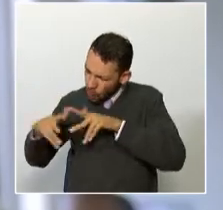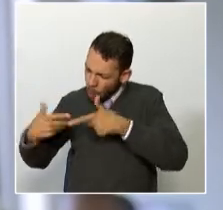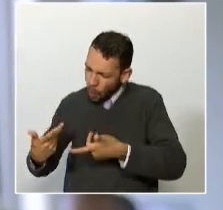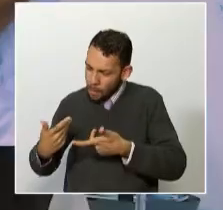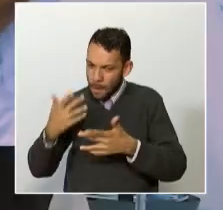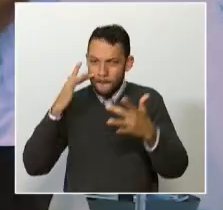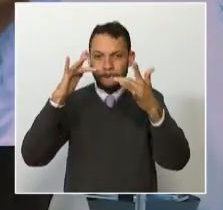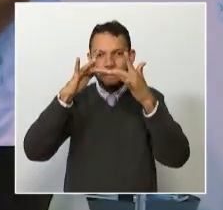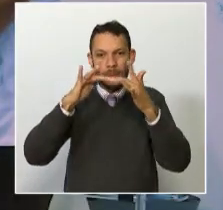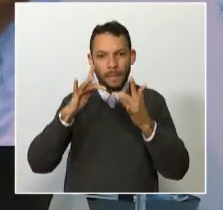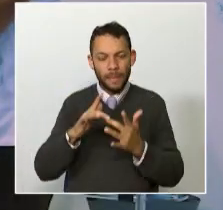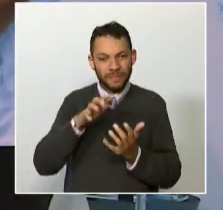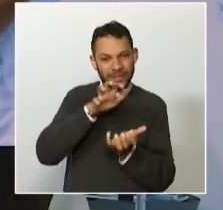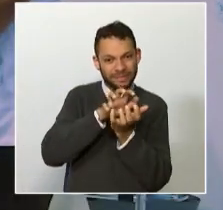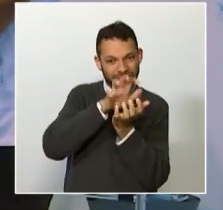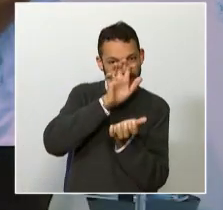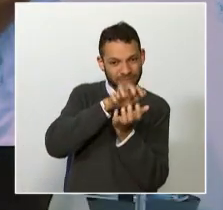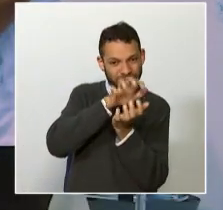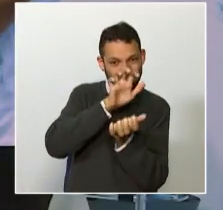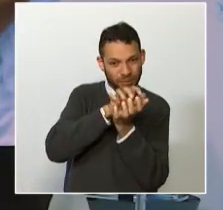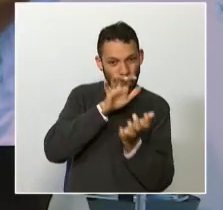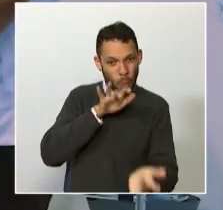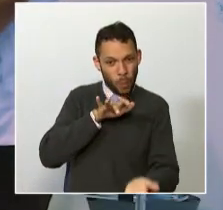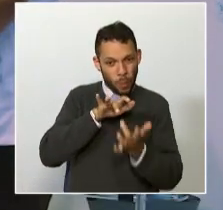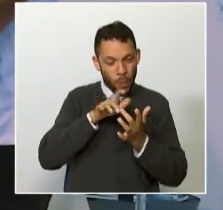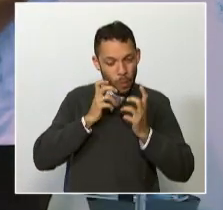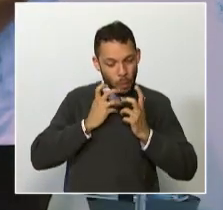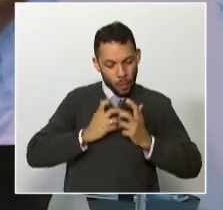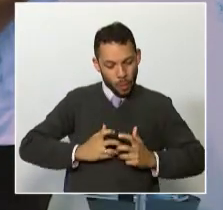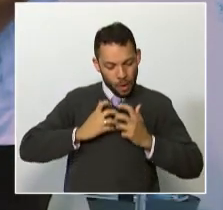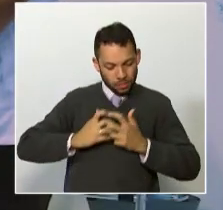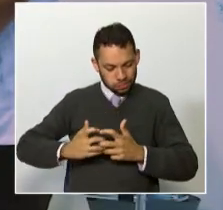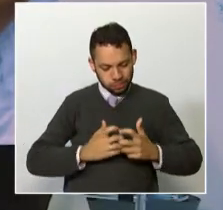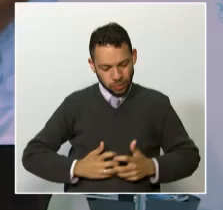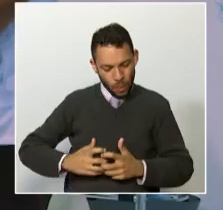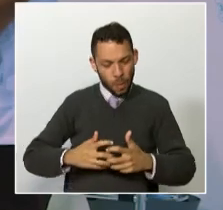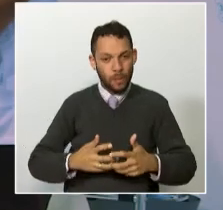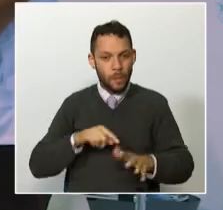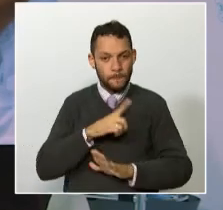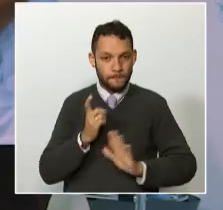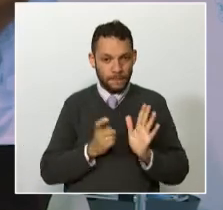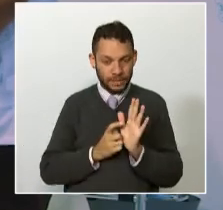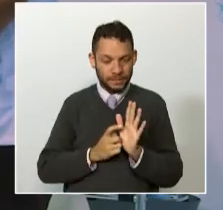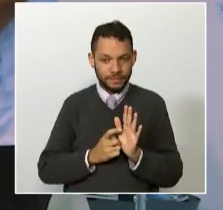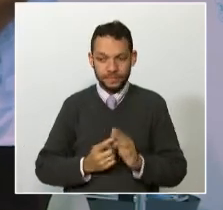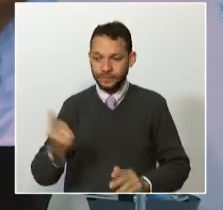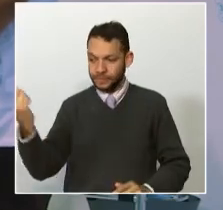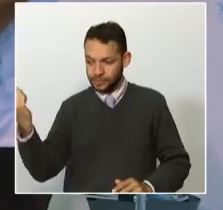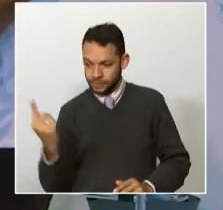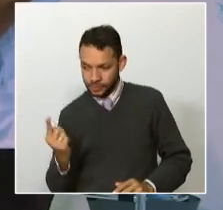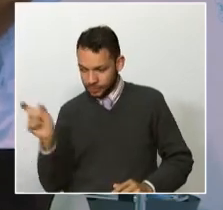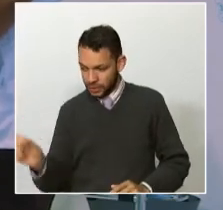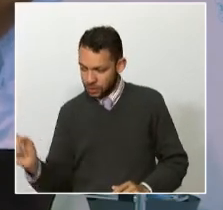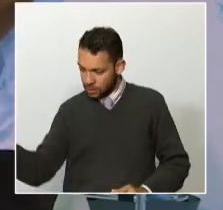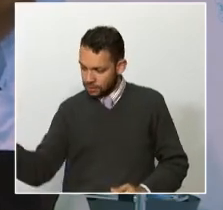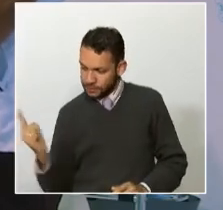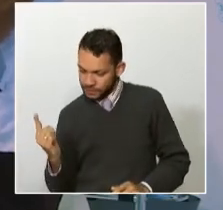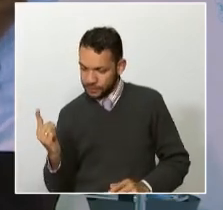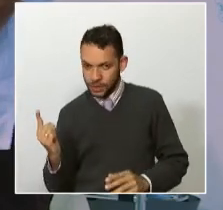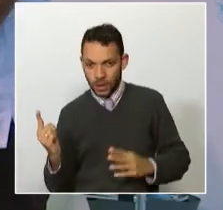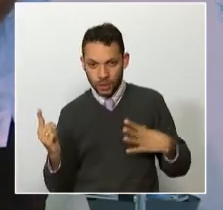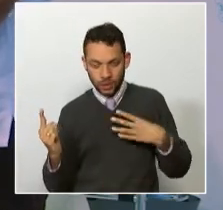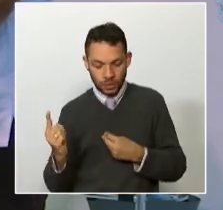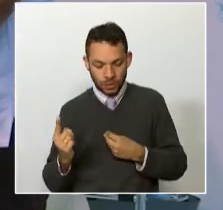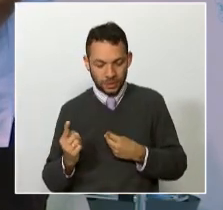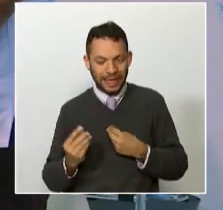pieza dental con nuestros órganos. Doctora Adriana. Bueno, entonces entra el paciente y hacemos una valoración